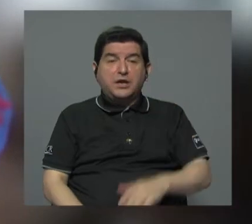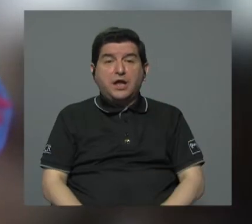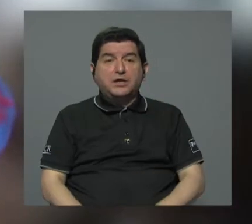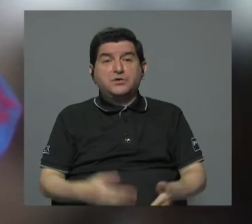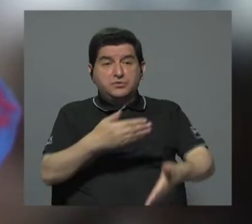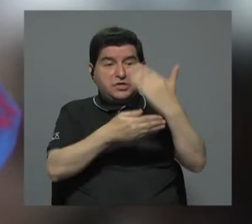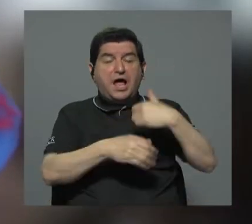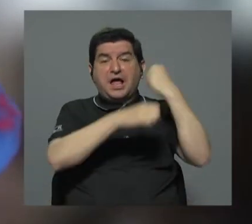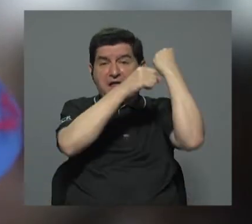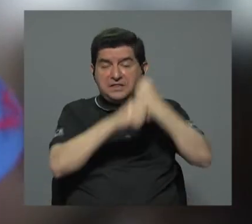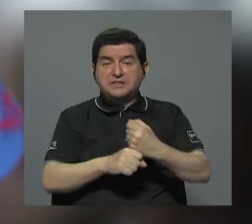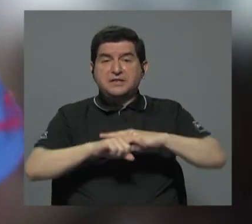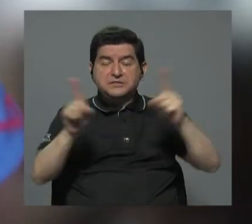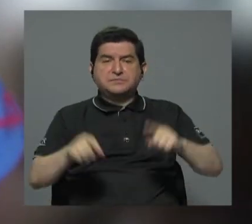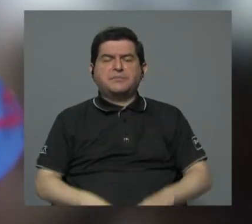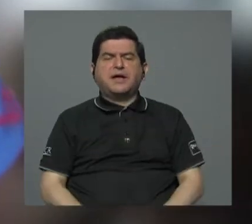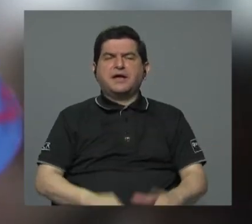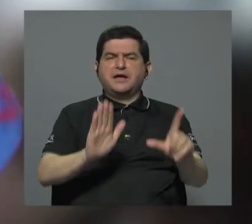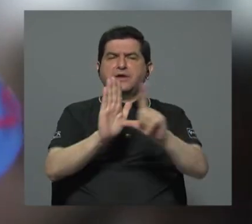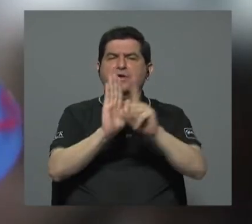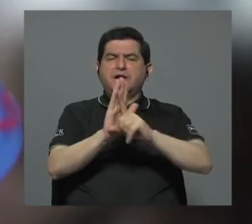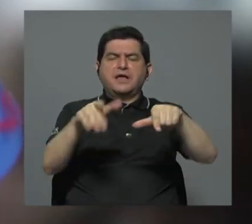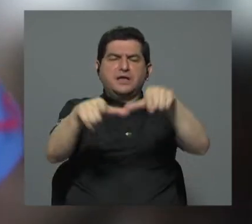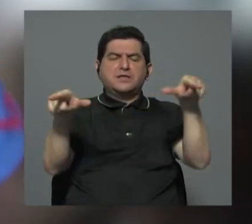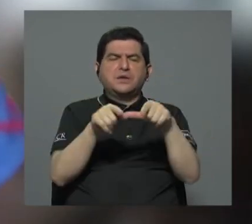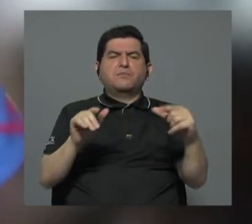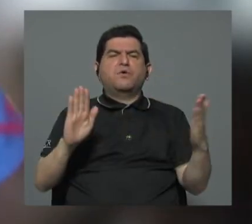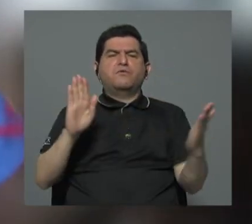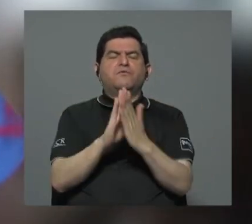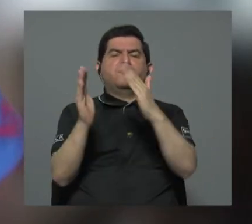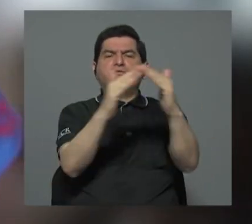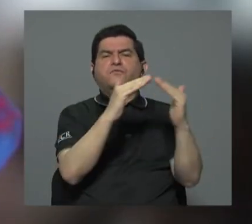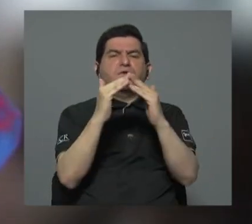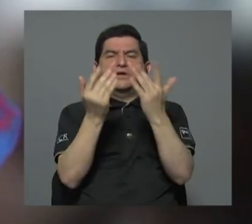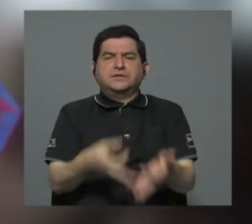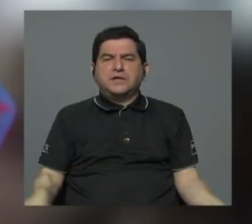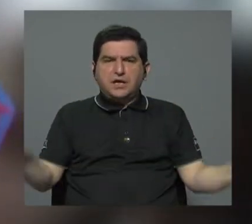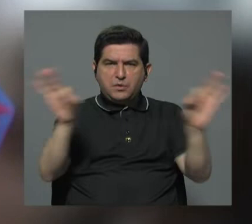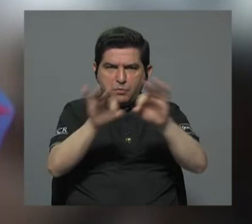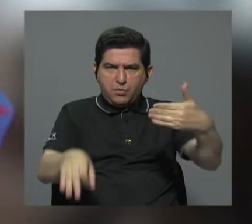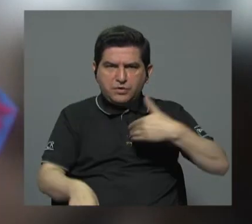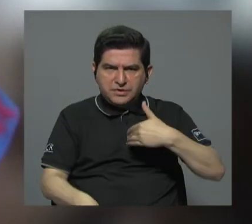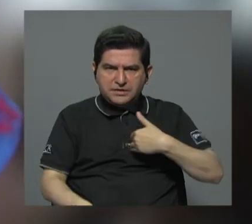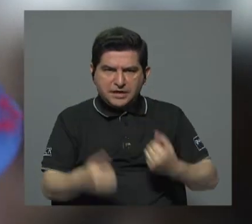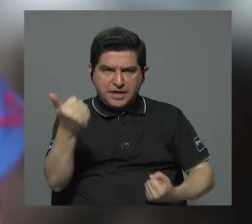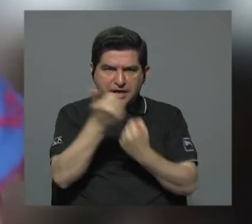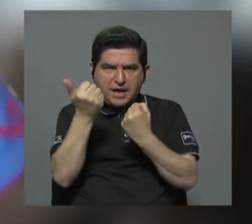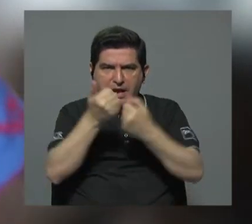conquistados, pero tienen que legitimarse frente a su pueblo. Entonces, es muy importante contar con el favor